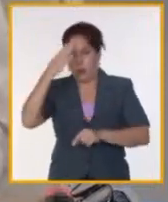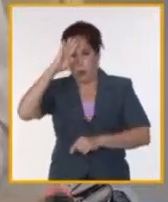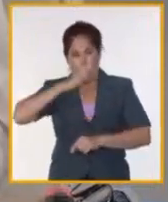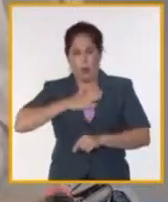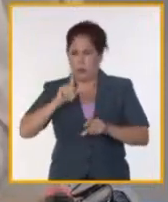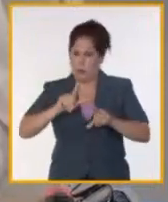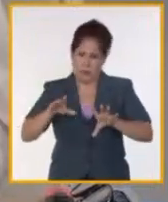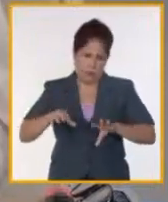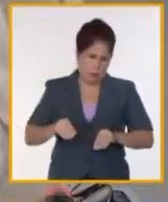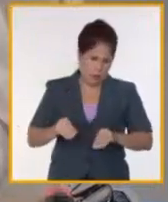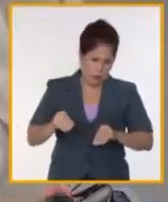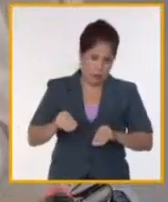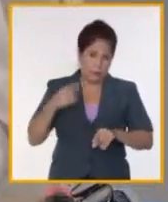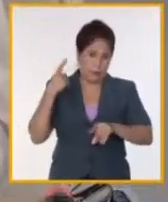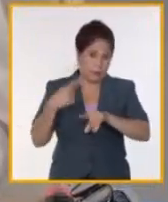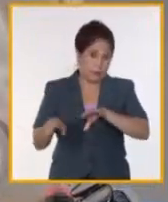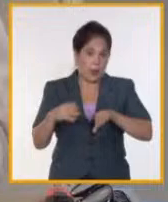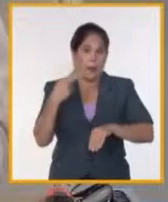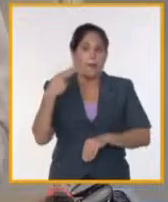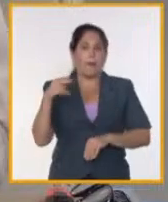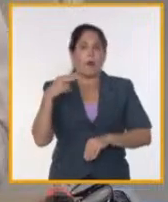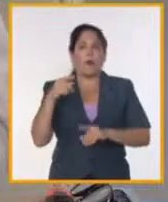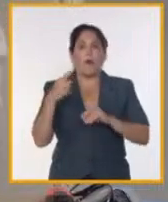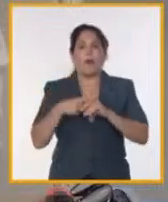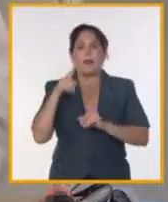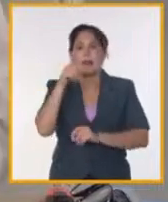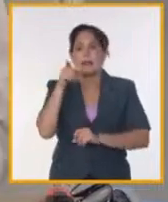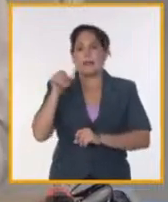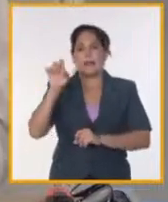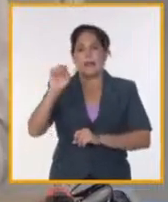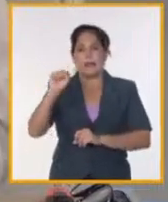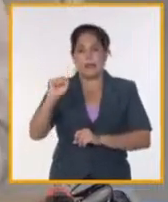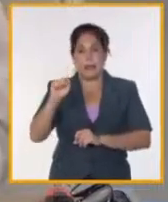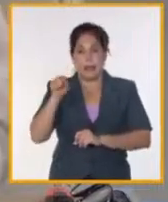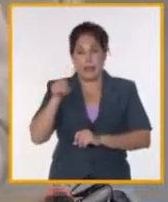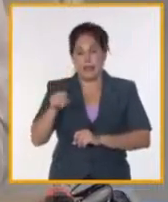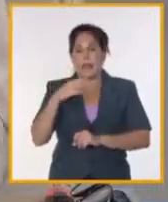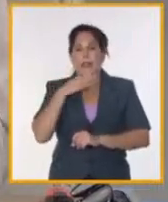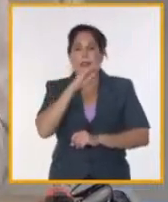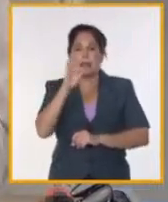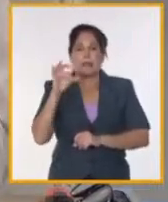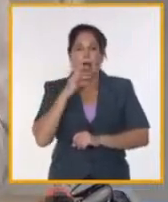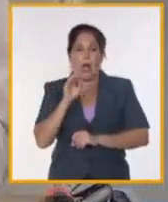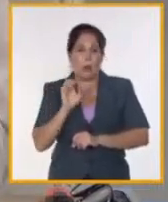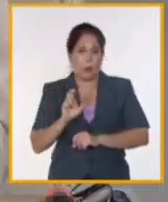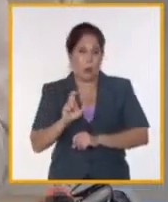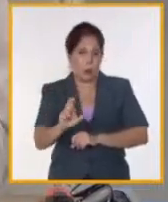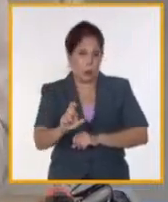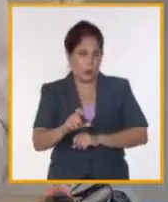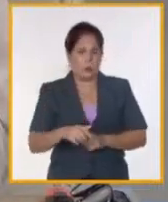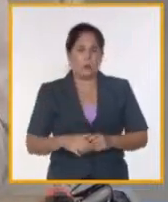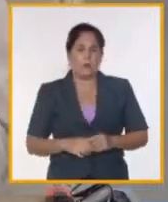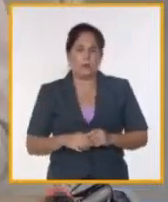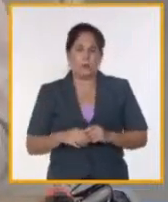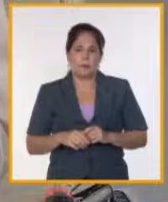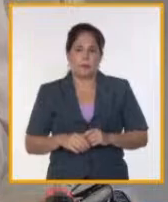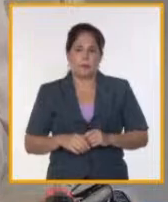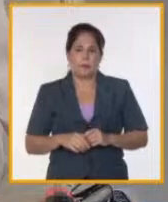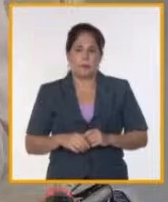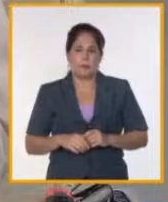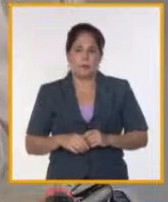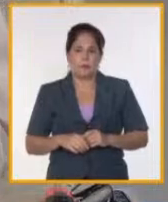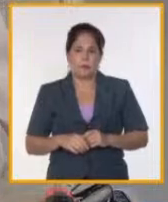También producimos concentrados de plomo y zinc en Pinar del Río, y producimos la sal, que la dejé para lo último, no porque sea la menos importante, sino